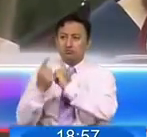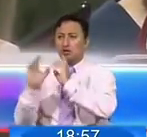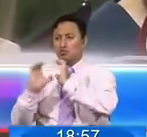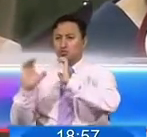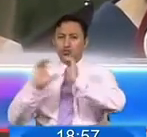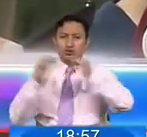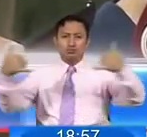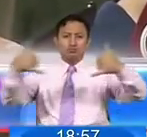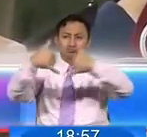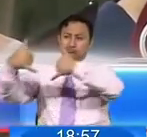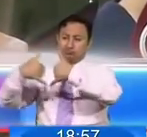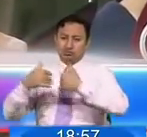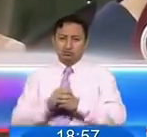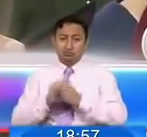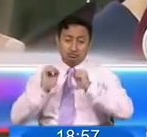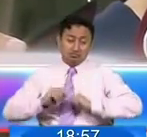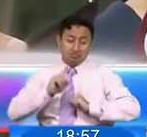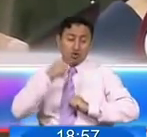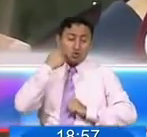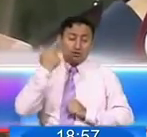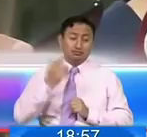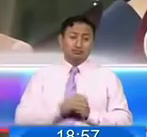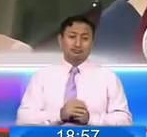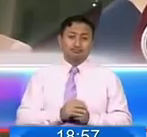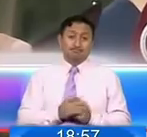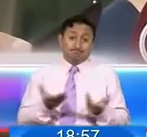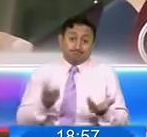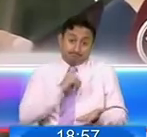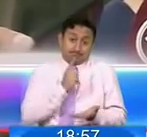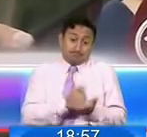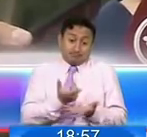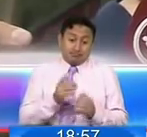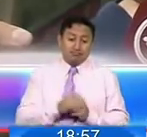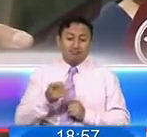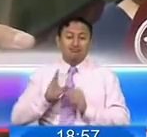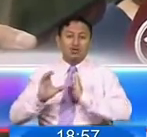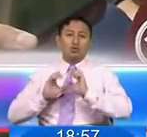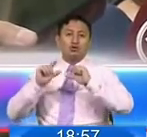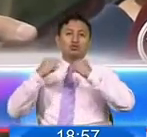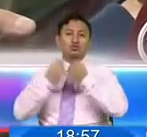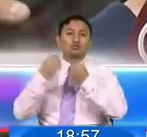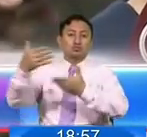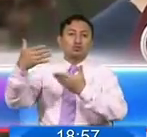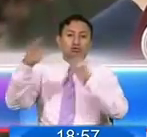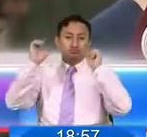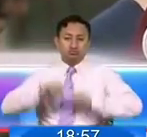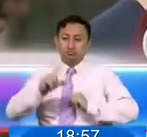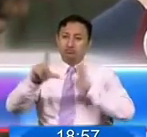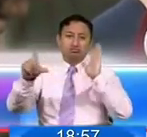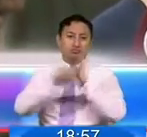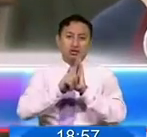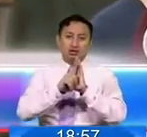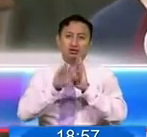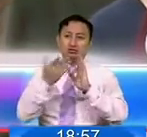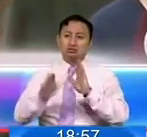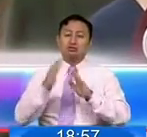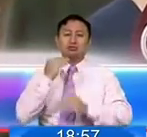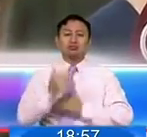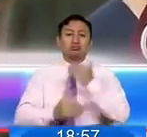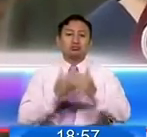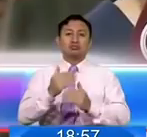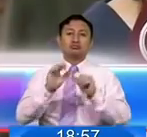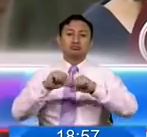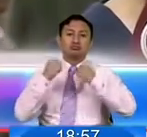con la bancada de gobierno. Así que, efectivamente, el conversar con los sectores sobre las leyes, sobre los procedimientos